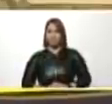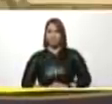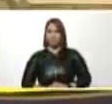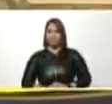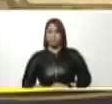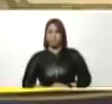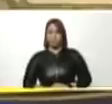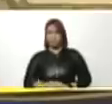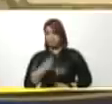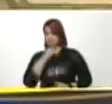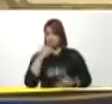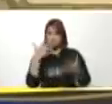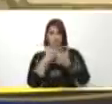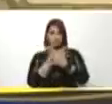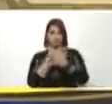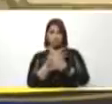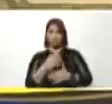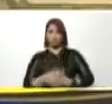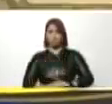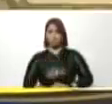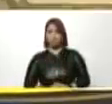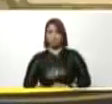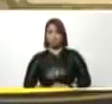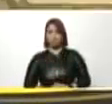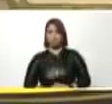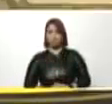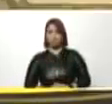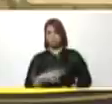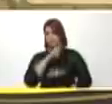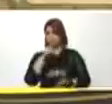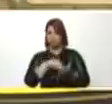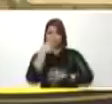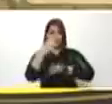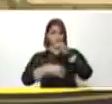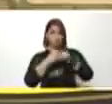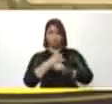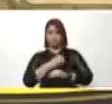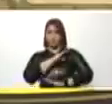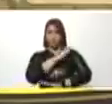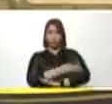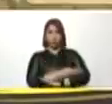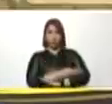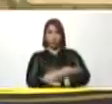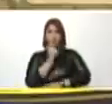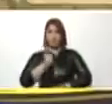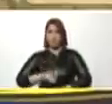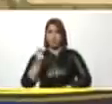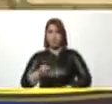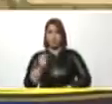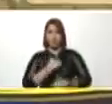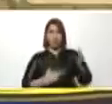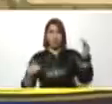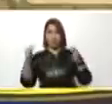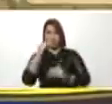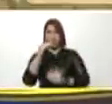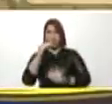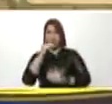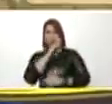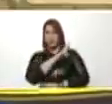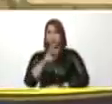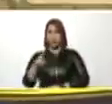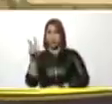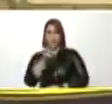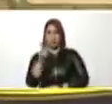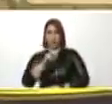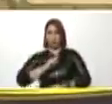No hay duda, ni nacional ni internacional, del poder de la Fiscalía General de la República de Venezuela, de su